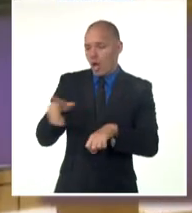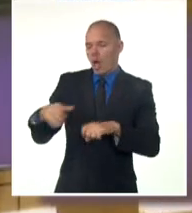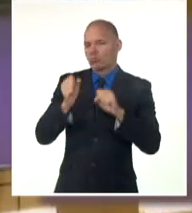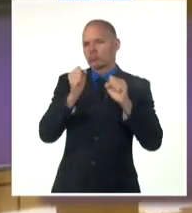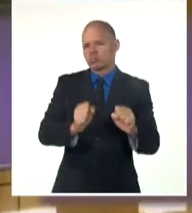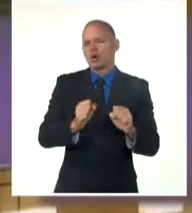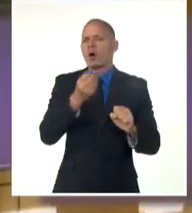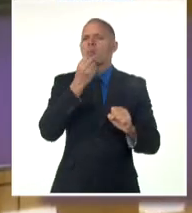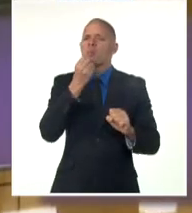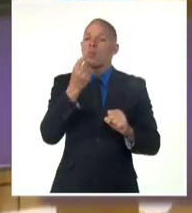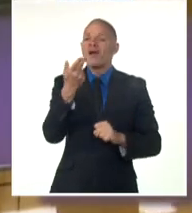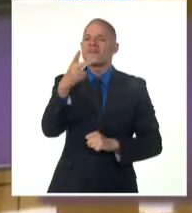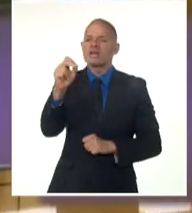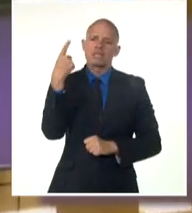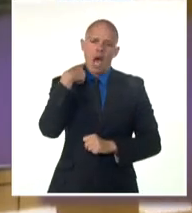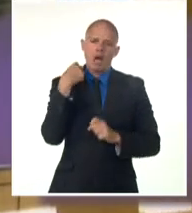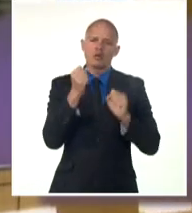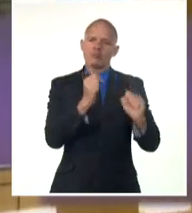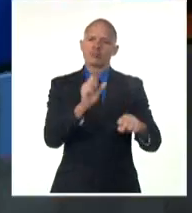6 meses de prisión.